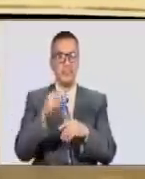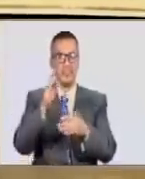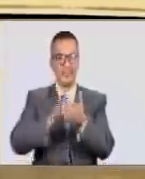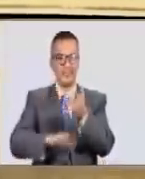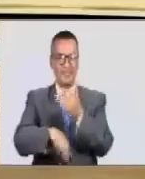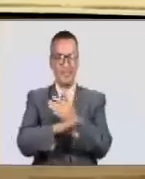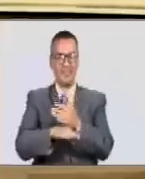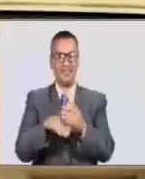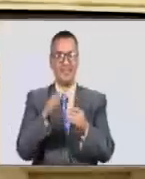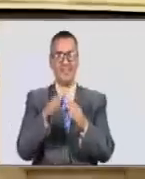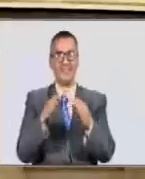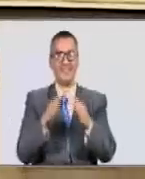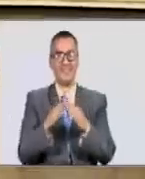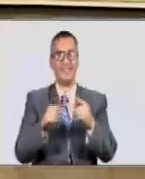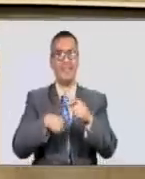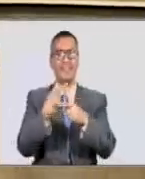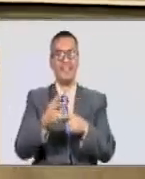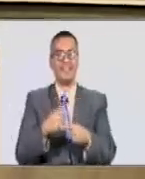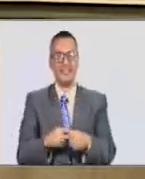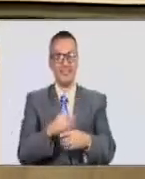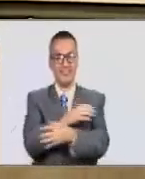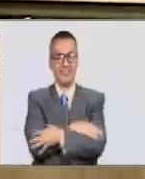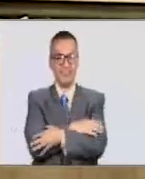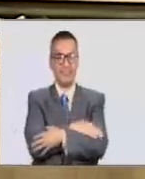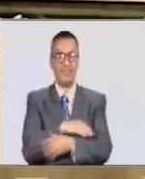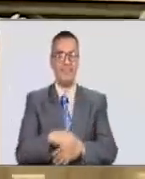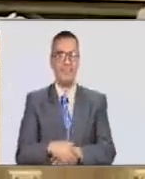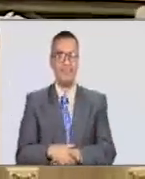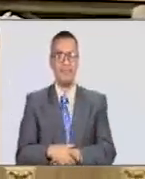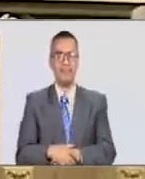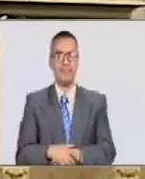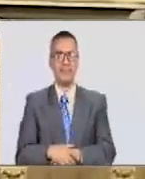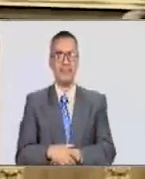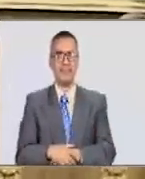paz. Nos vemos el próximo martes. Un abrazo.